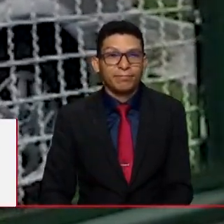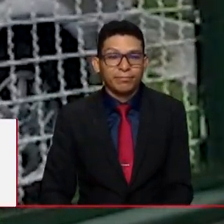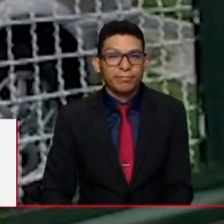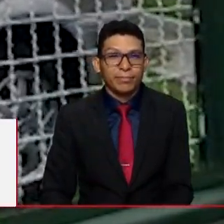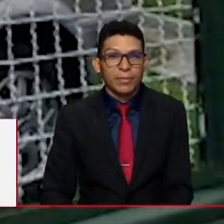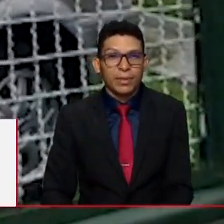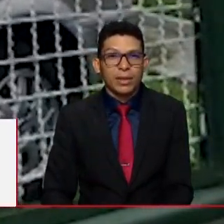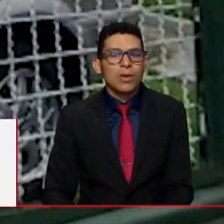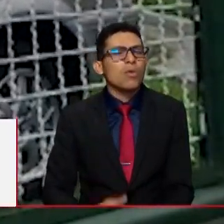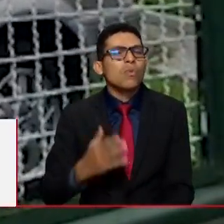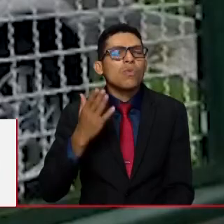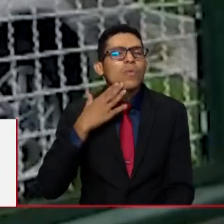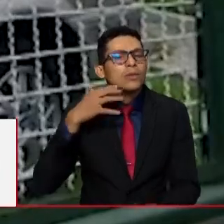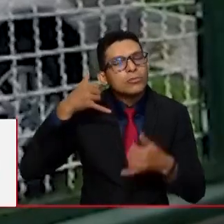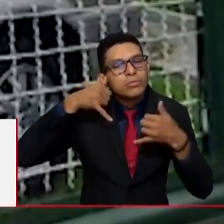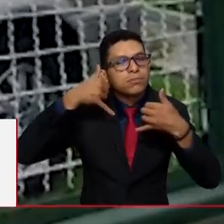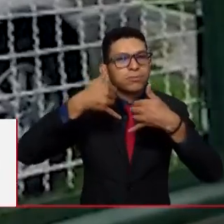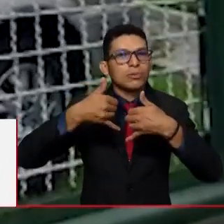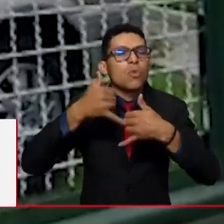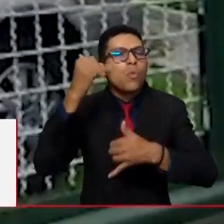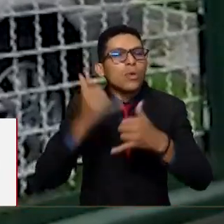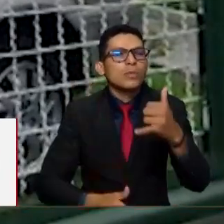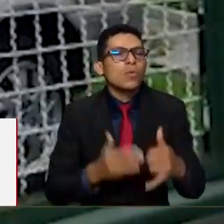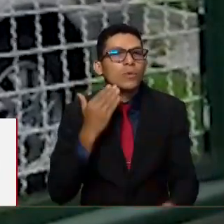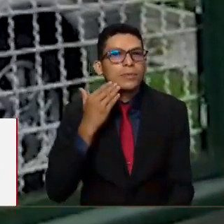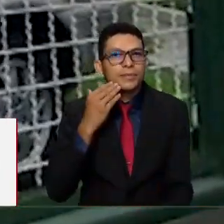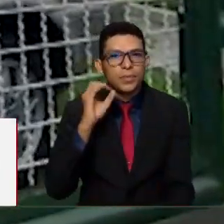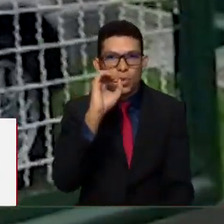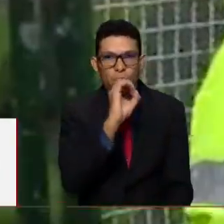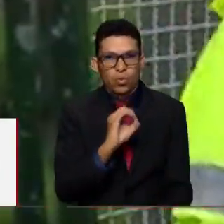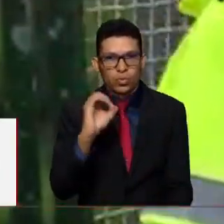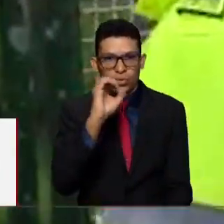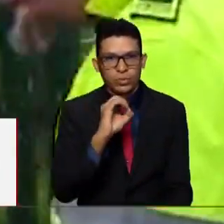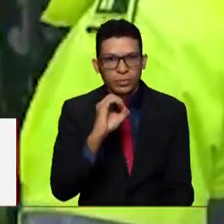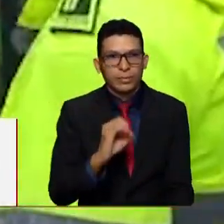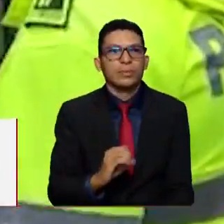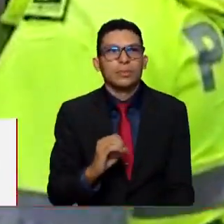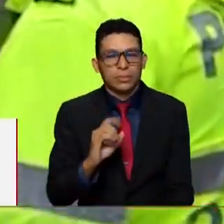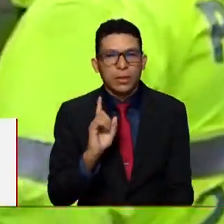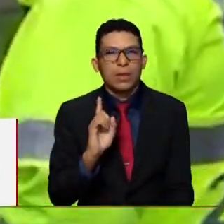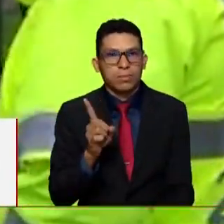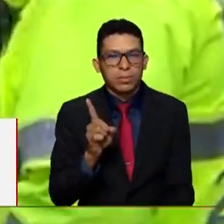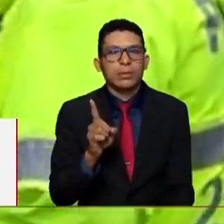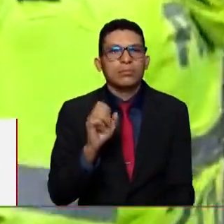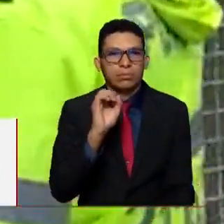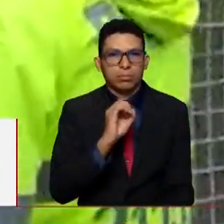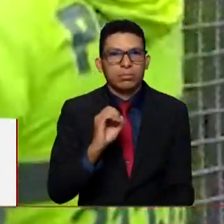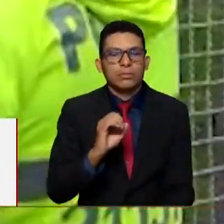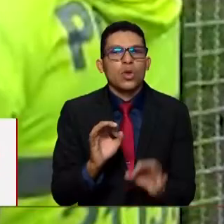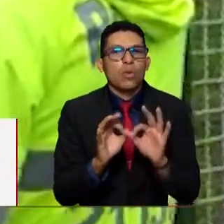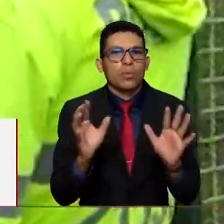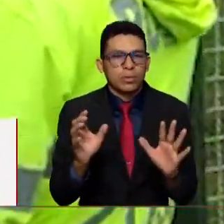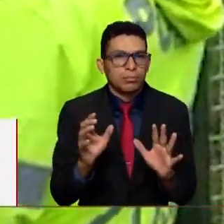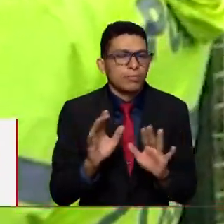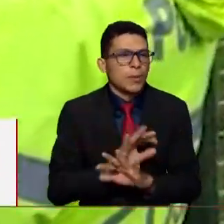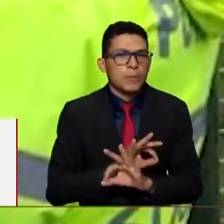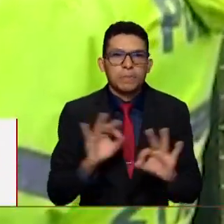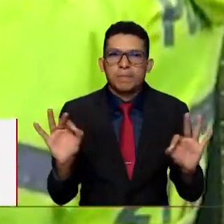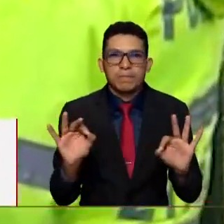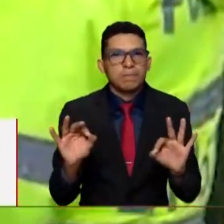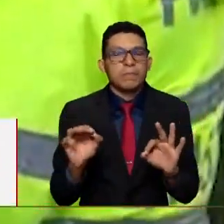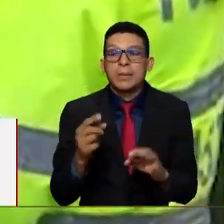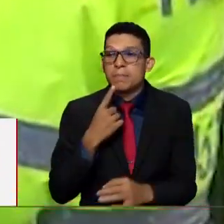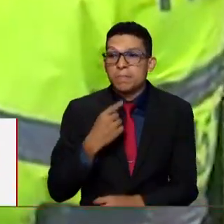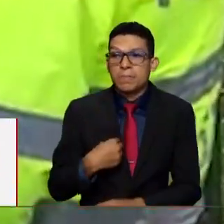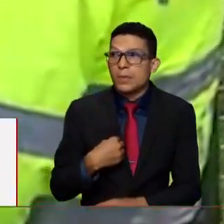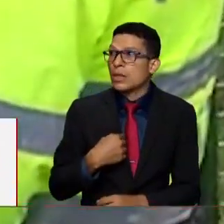¿Cuándo fue la última vez que habló con él? Fue en octubre. De ahí ya no tuve la oportunidad de hablar más con él, porque él me dijo que